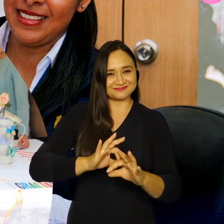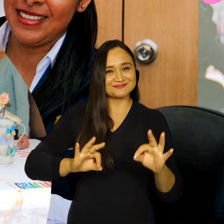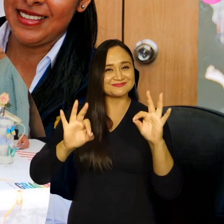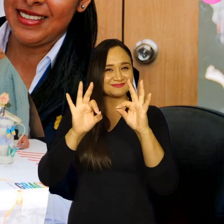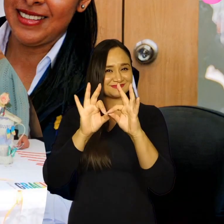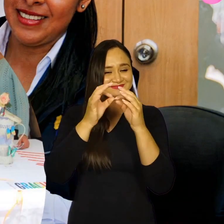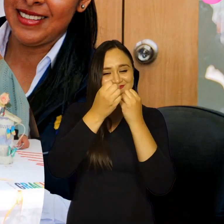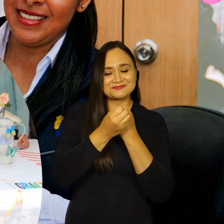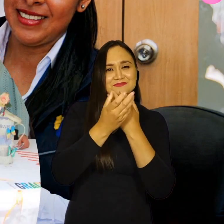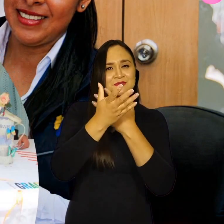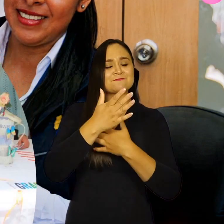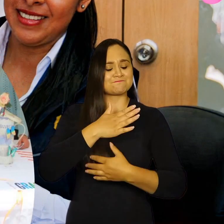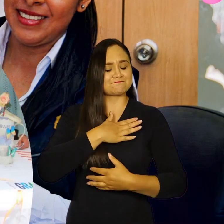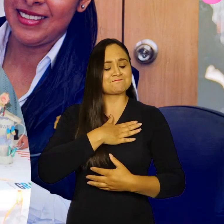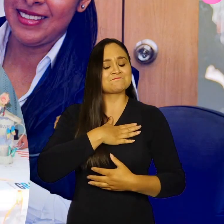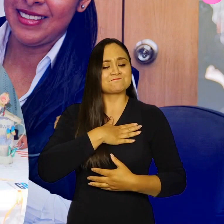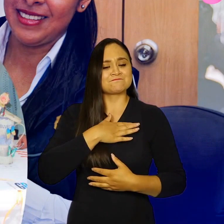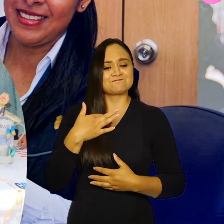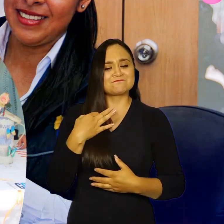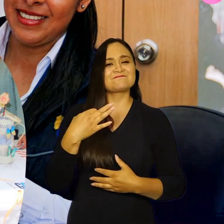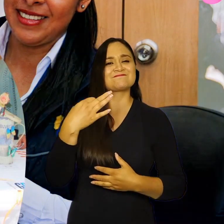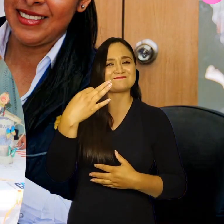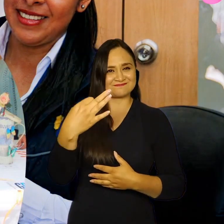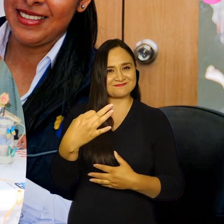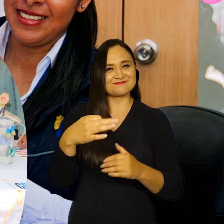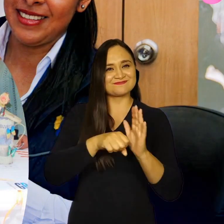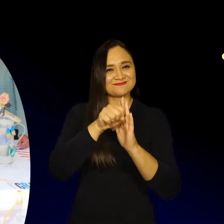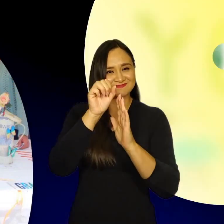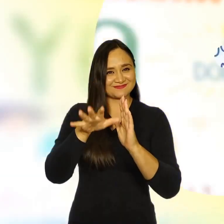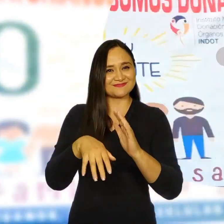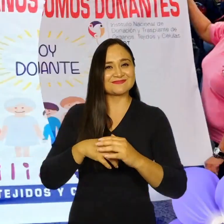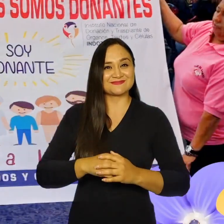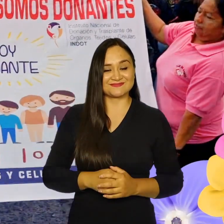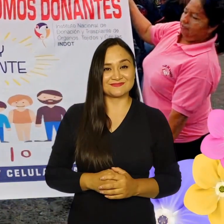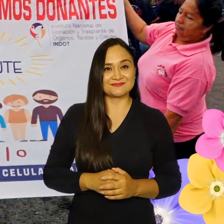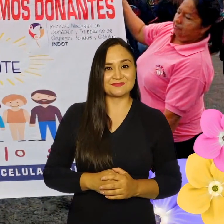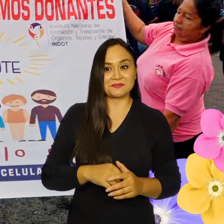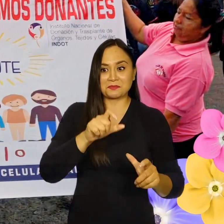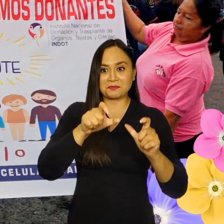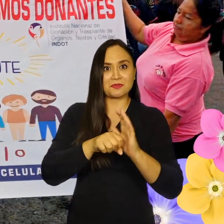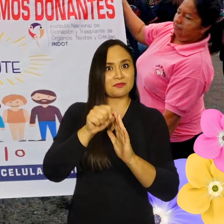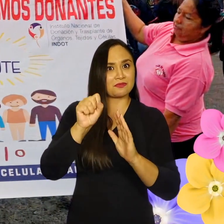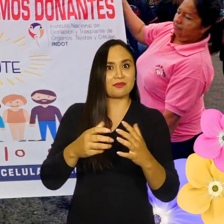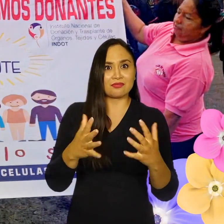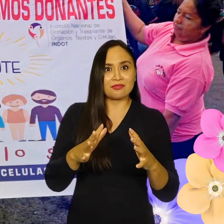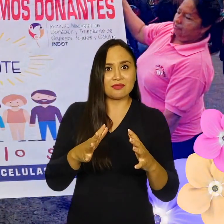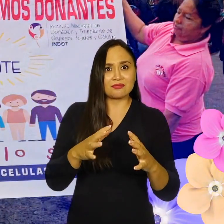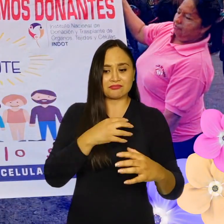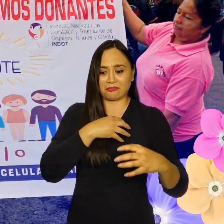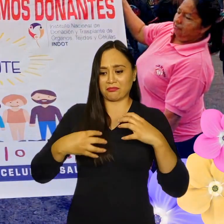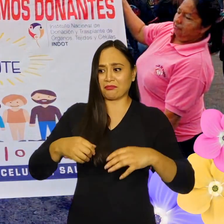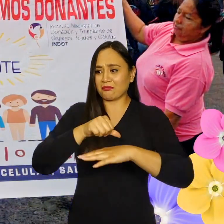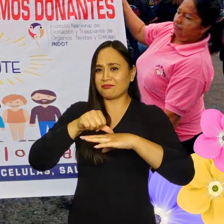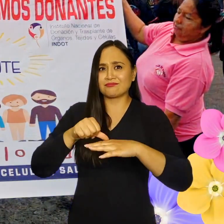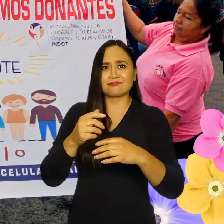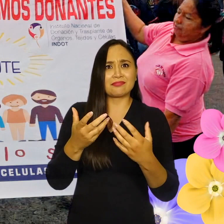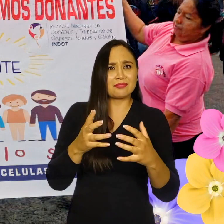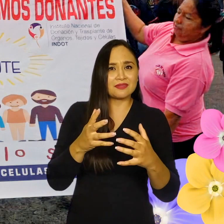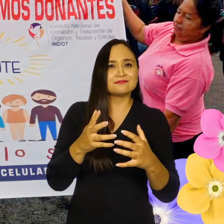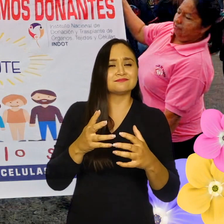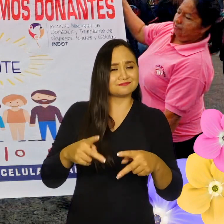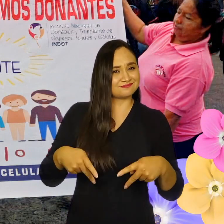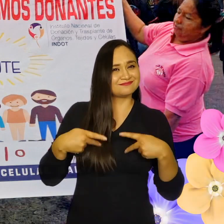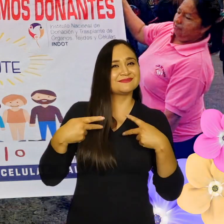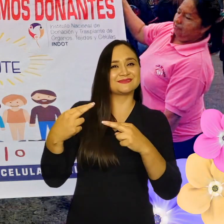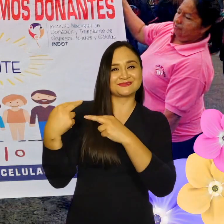es importante que expresemos nuestra voluntad de ser donantes. Sin donantes no hay trasplantes. La